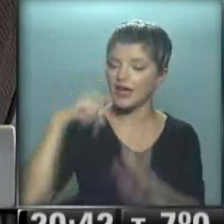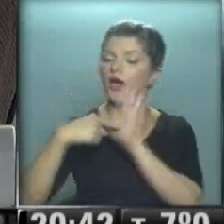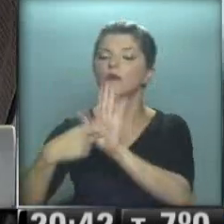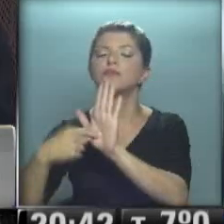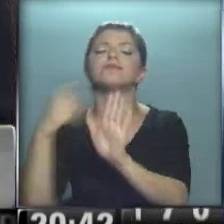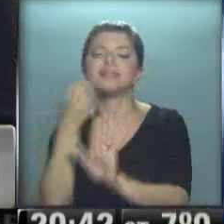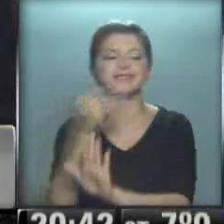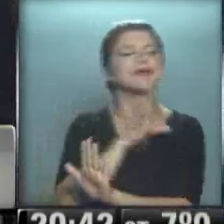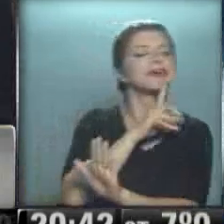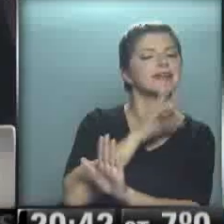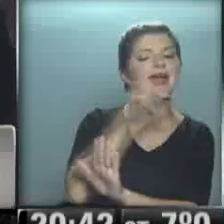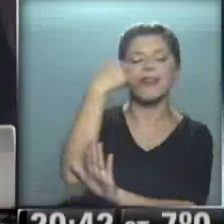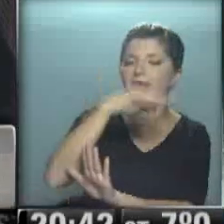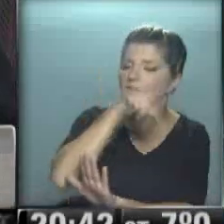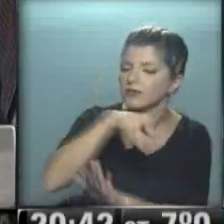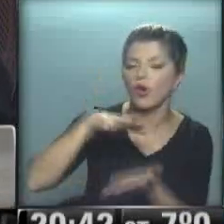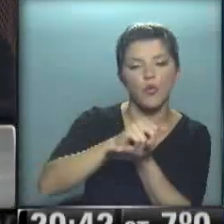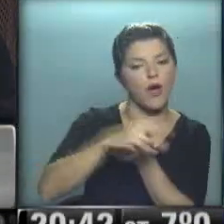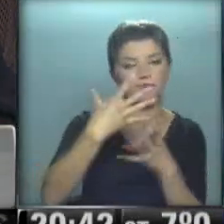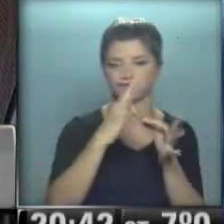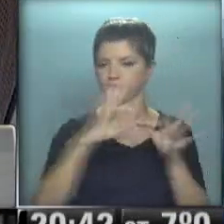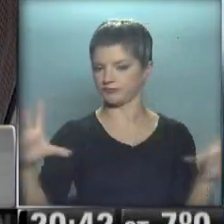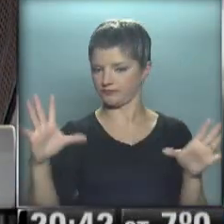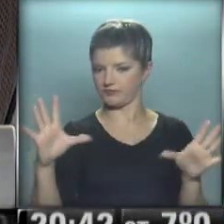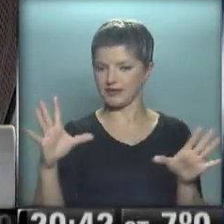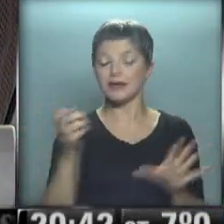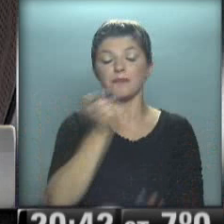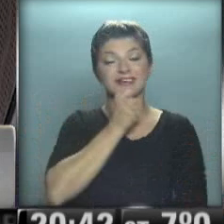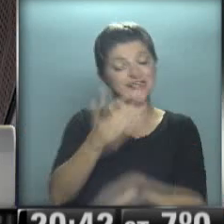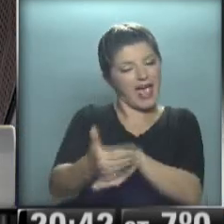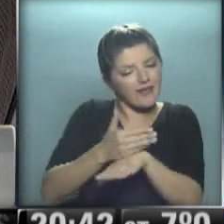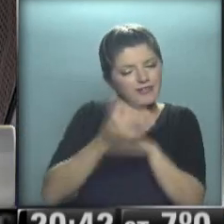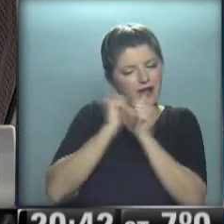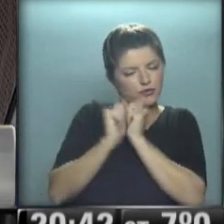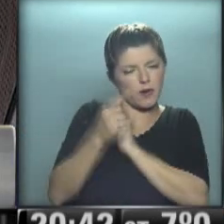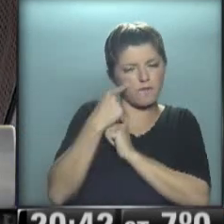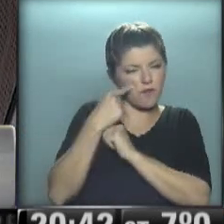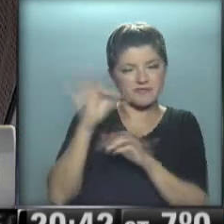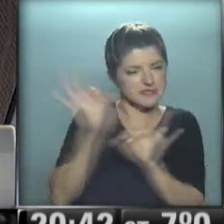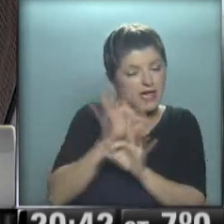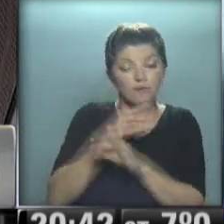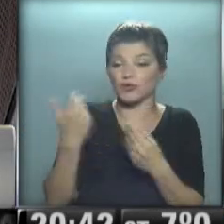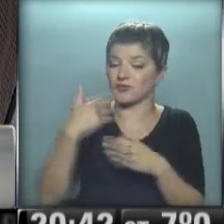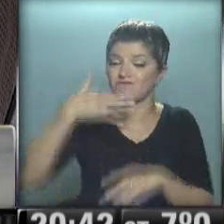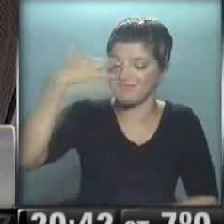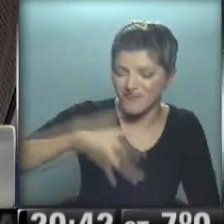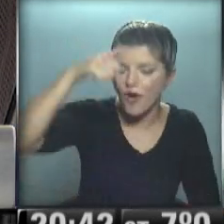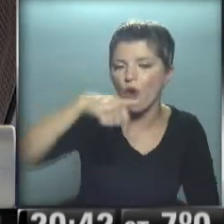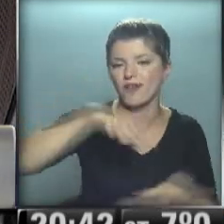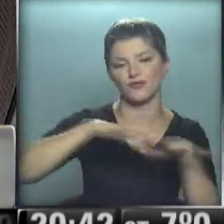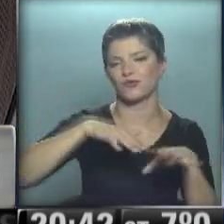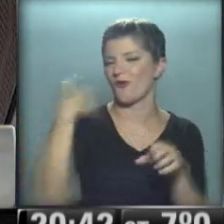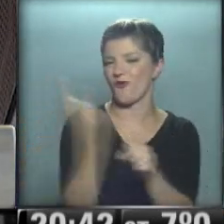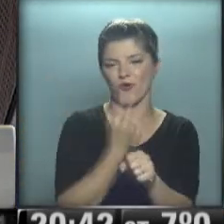Israel a retirarse de ese territorio. Si uno no comprende el contexto, no puede comprender ninguno de los actos de